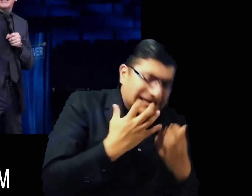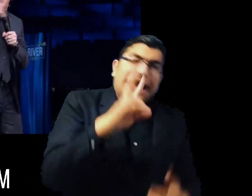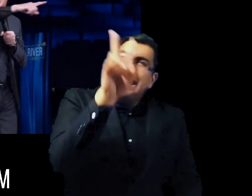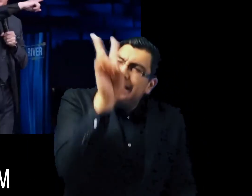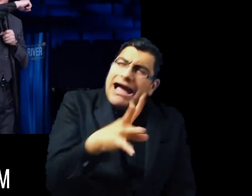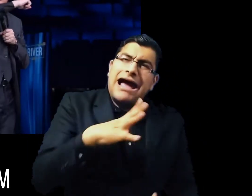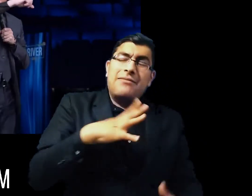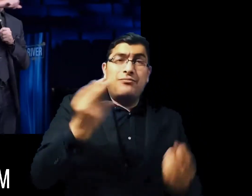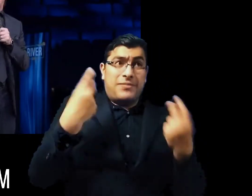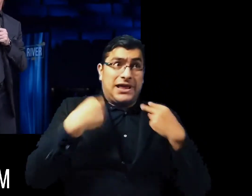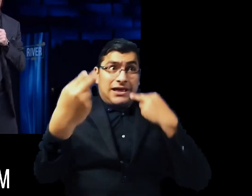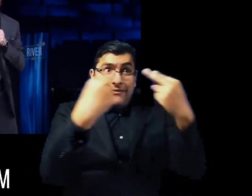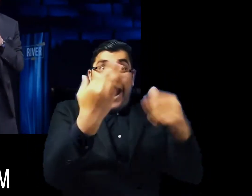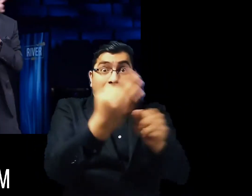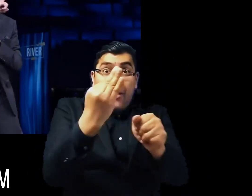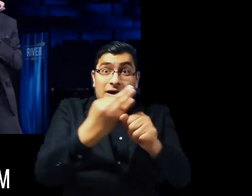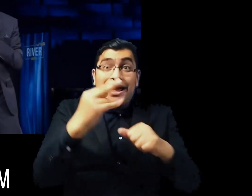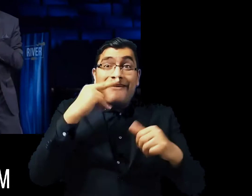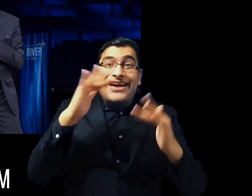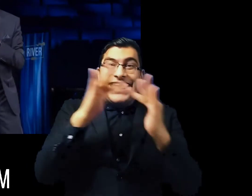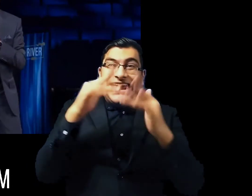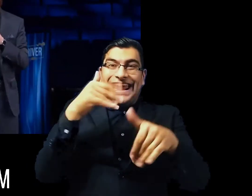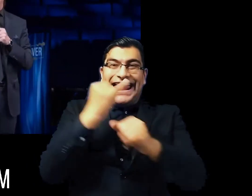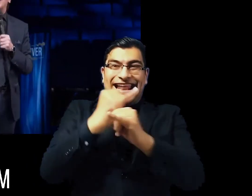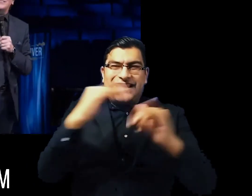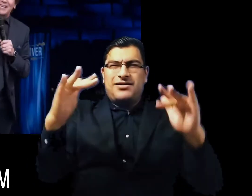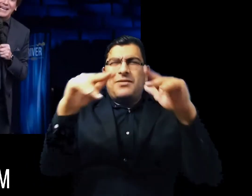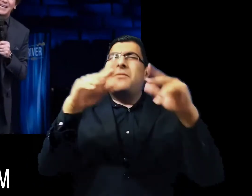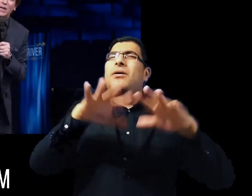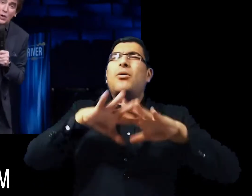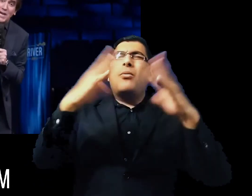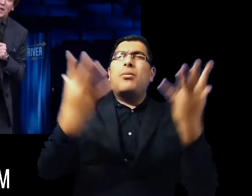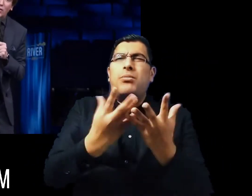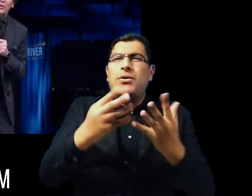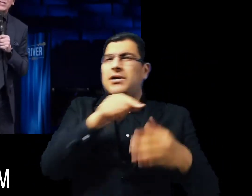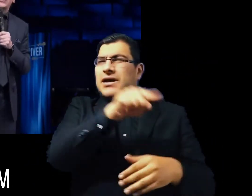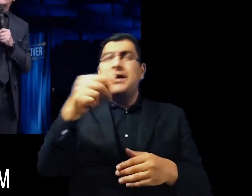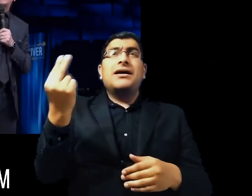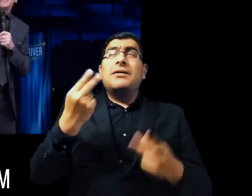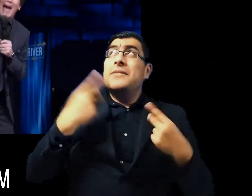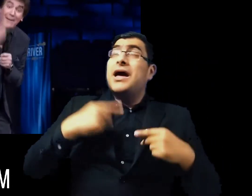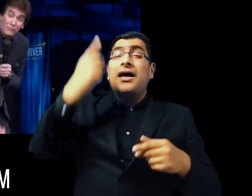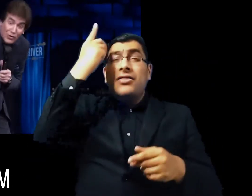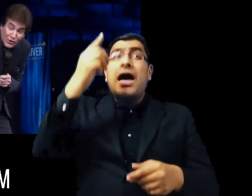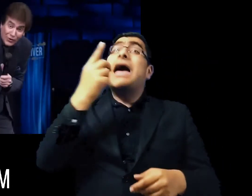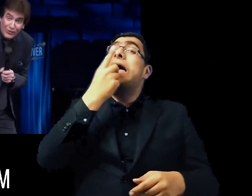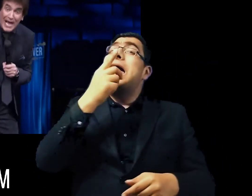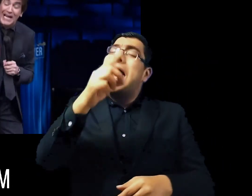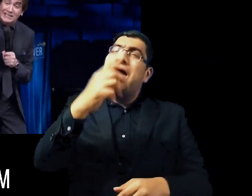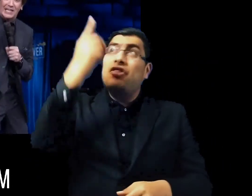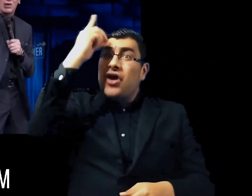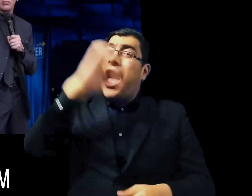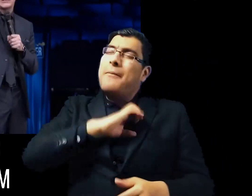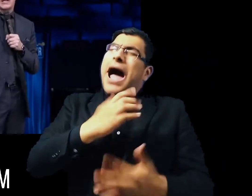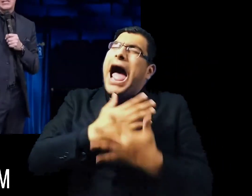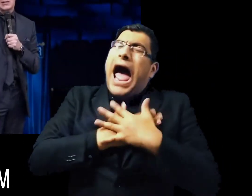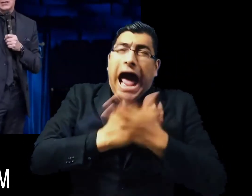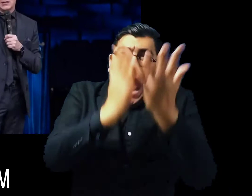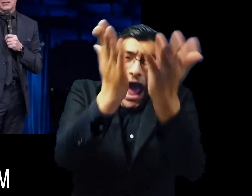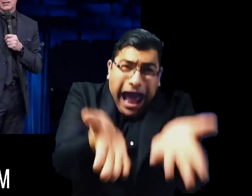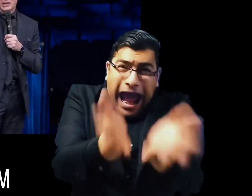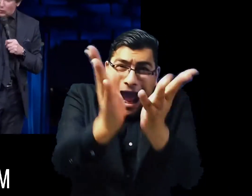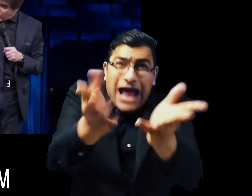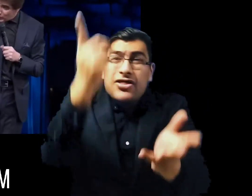de gente viéndome en sus hogares ahora, en distintas partes del mundo, que tienen que oír a Dios diciendo, te amo, así como